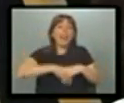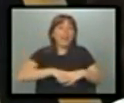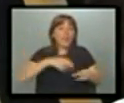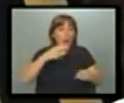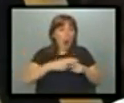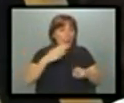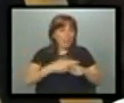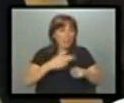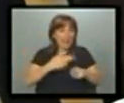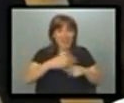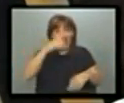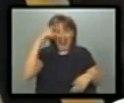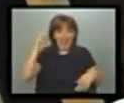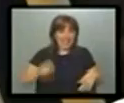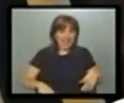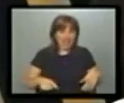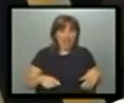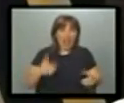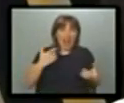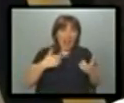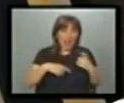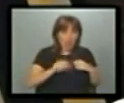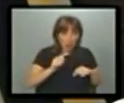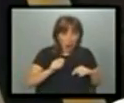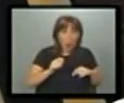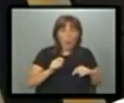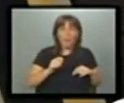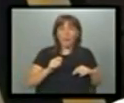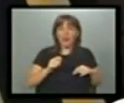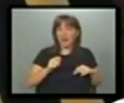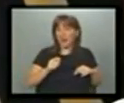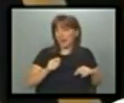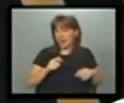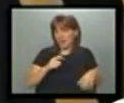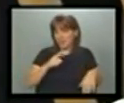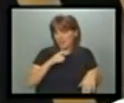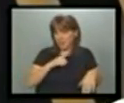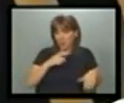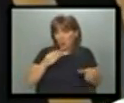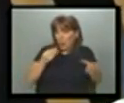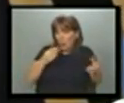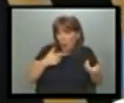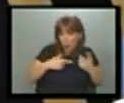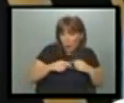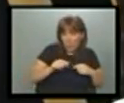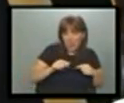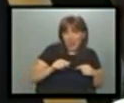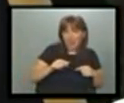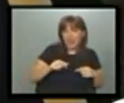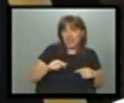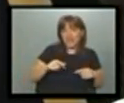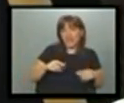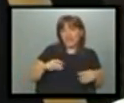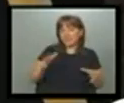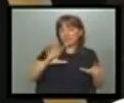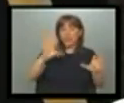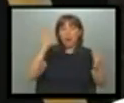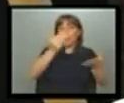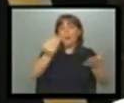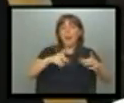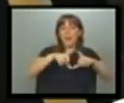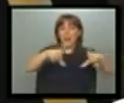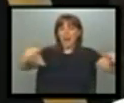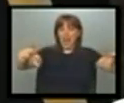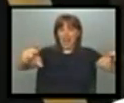están dentro del Parque Nacional Los Glaciares, como todo parece indicar, lo que ocurrió es que, hace de cuenta que este es el mapa del Parque Nacional Los